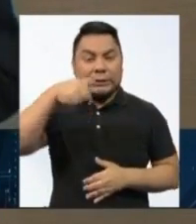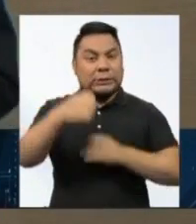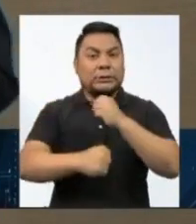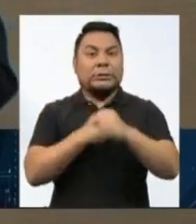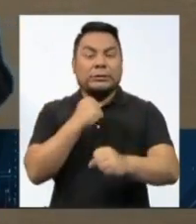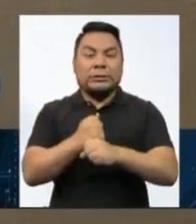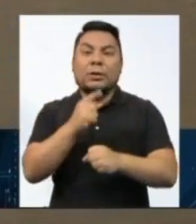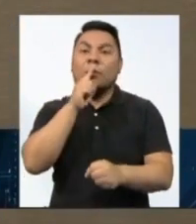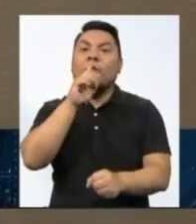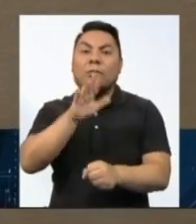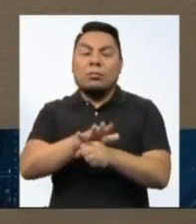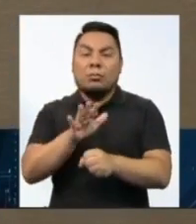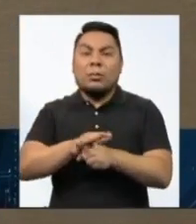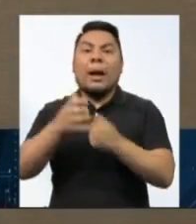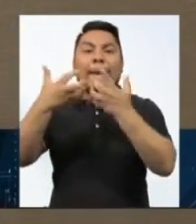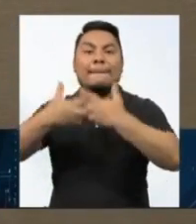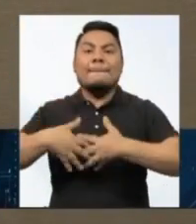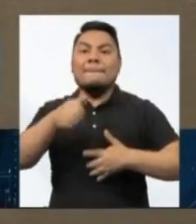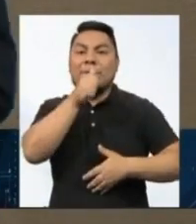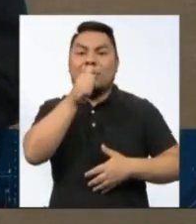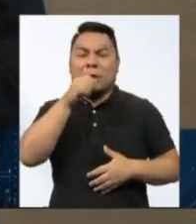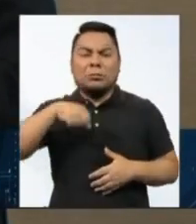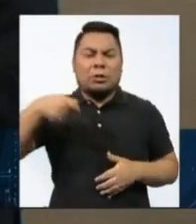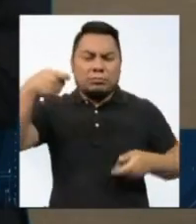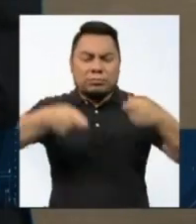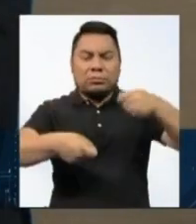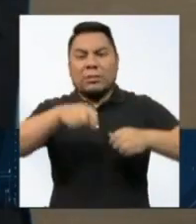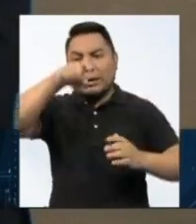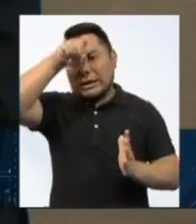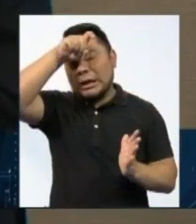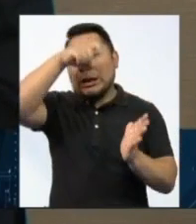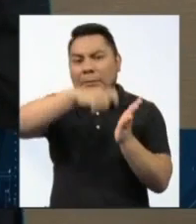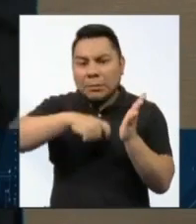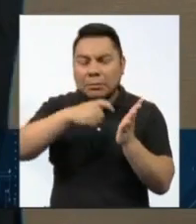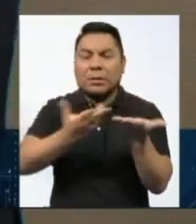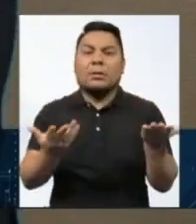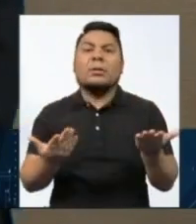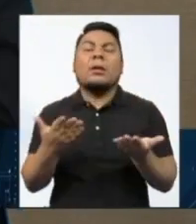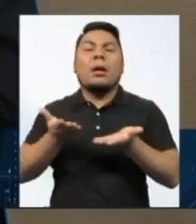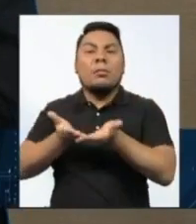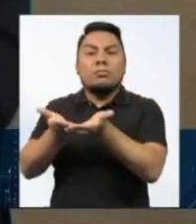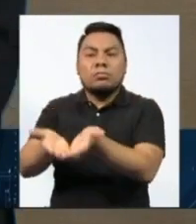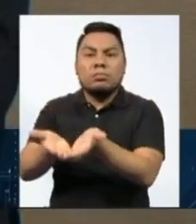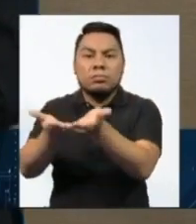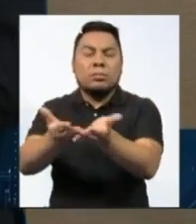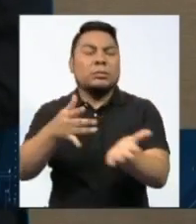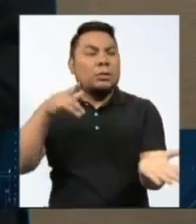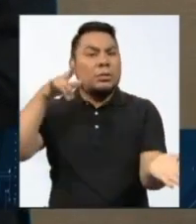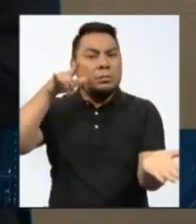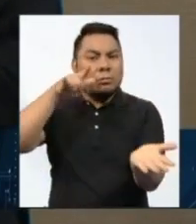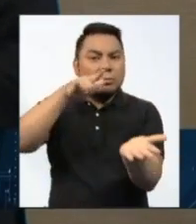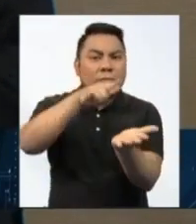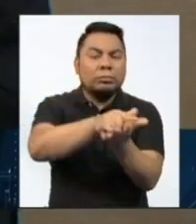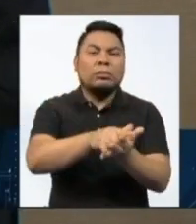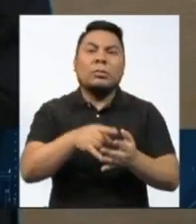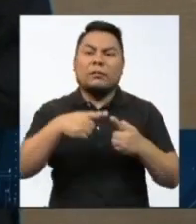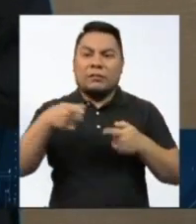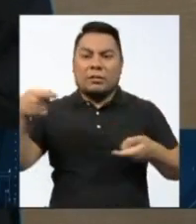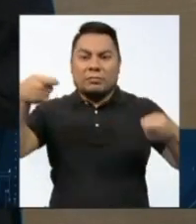se han comprometido inversiones privadas en minería, en puertos, en aeropuertos, que suman